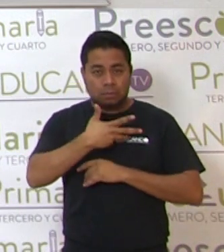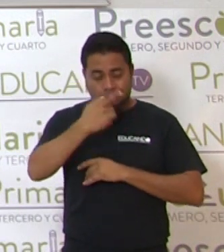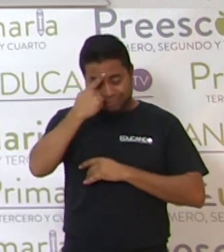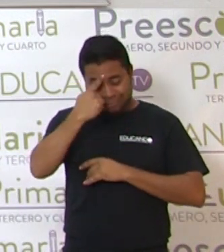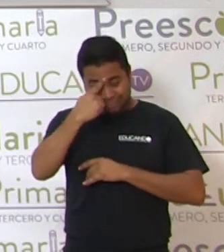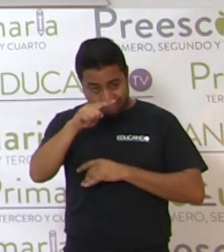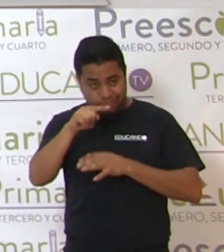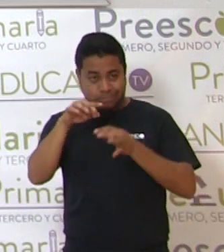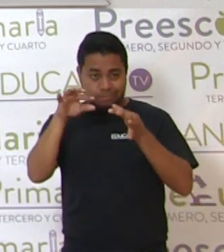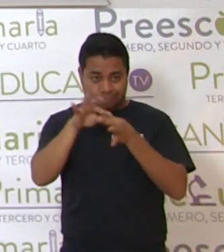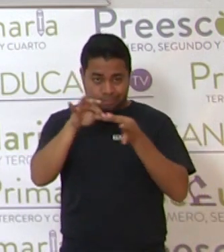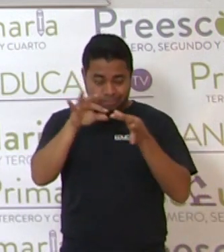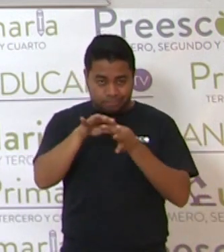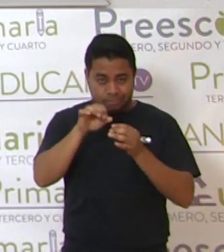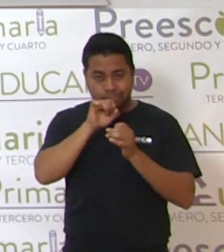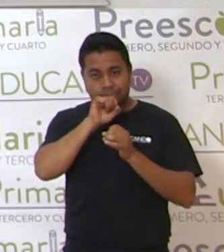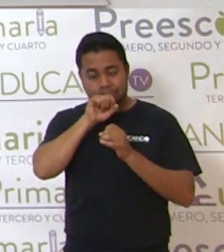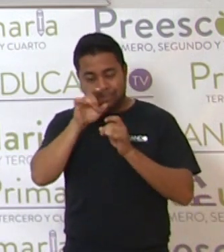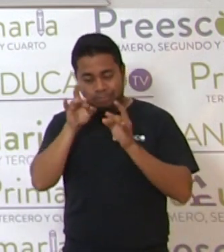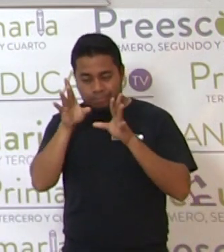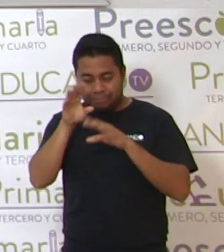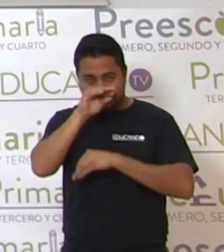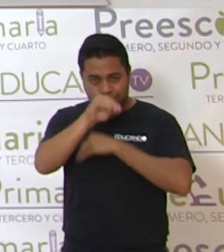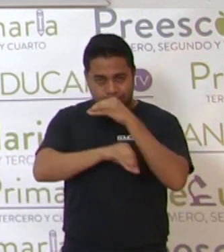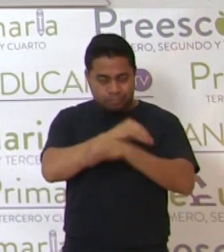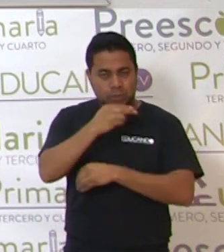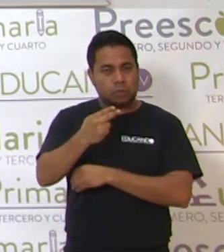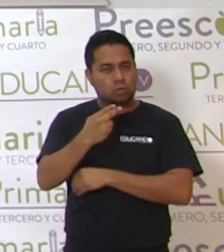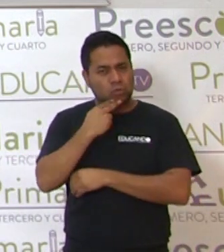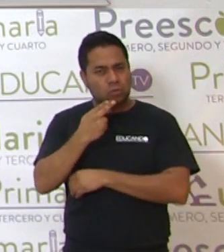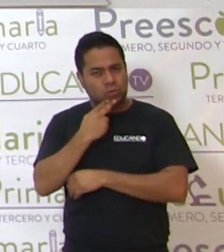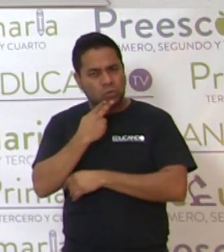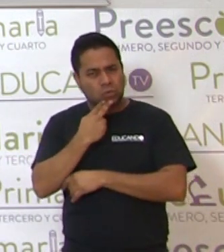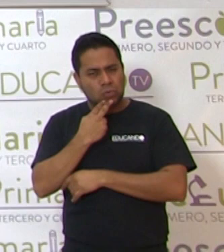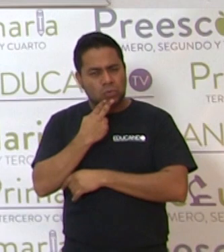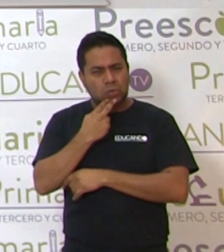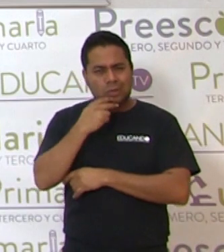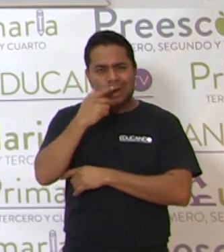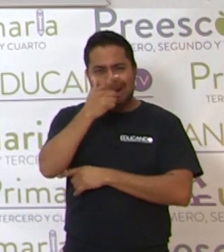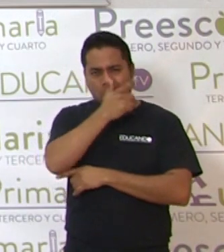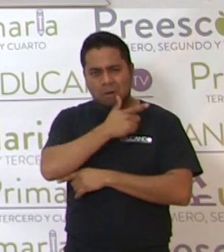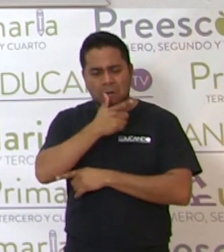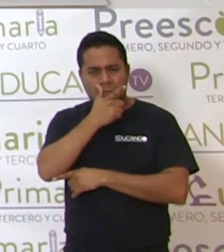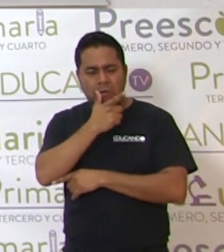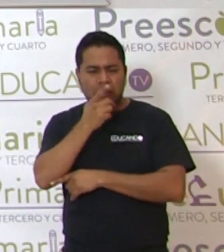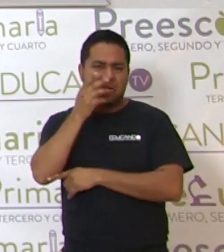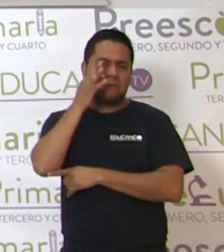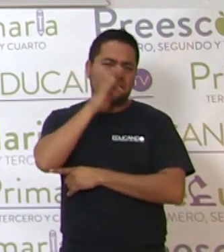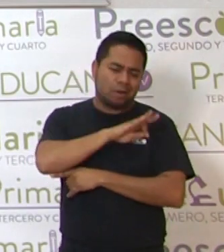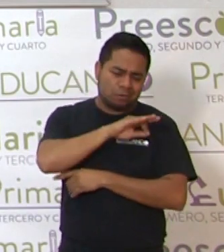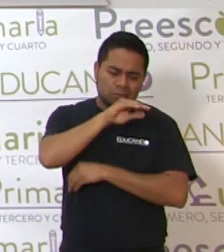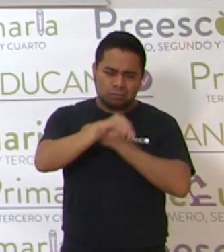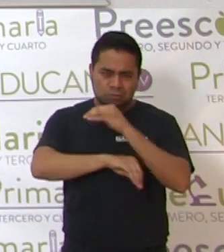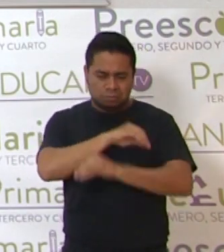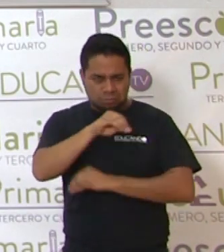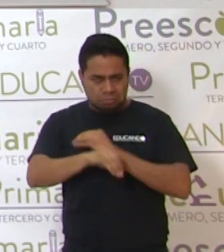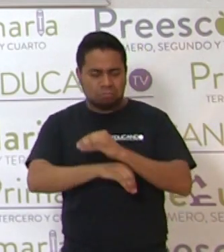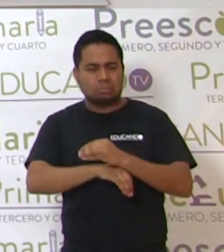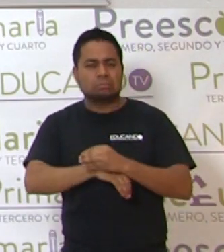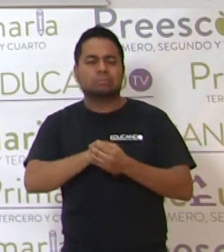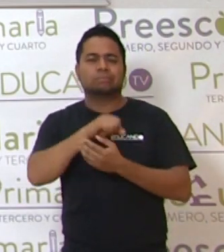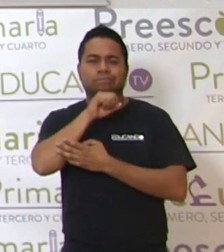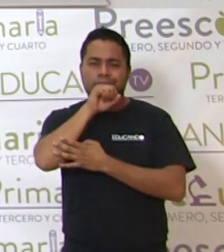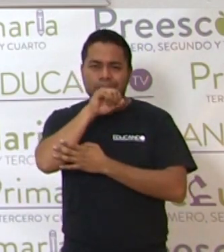descriptiva e inesperada y utiliza un lenguaje literal y figurado. Maneja por lo